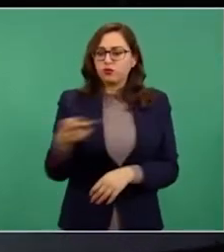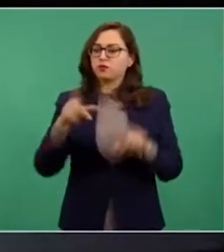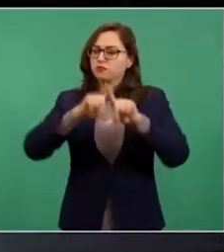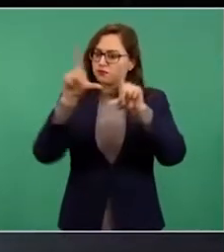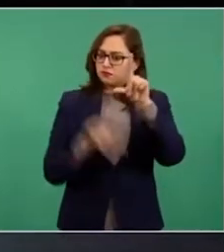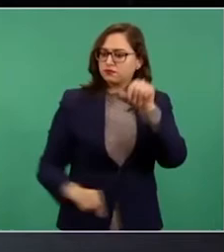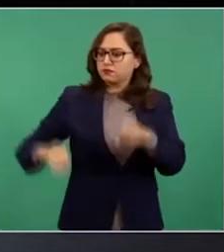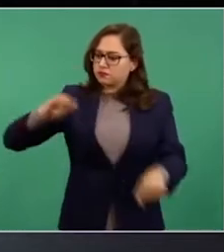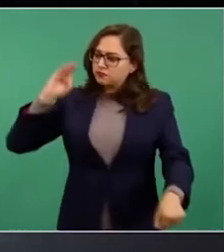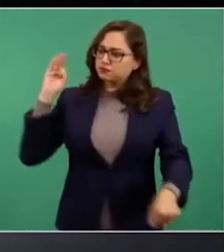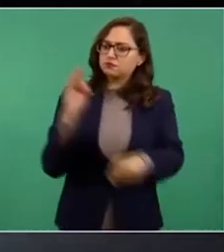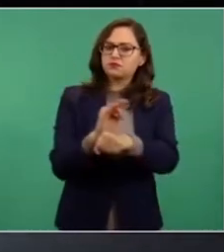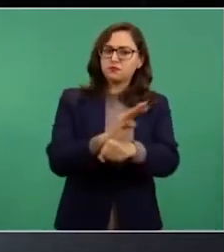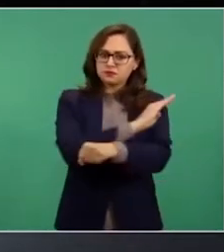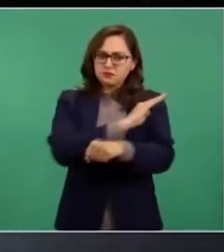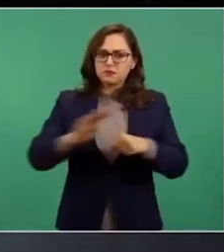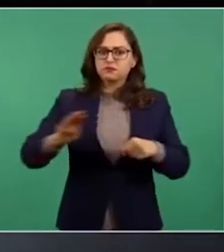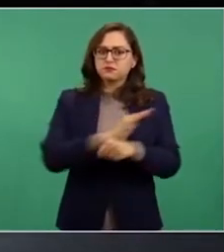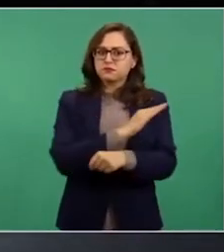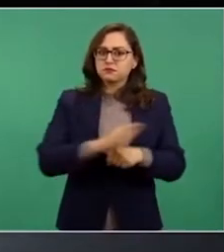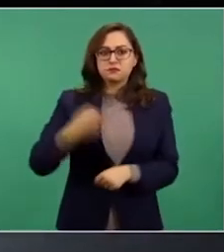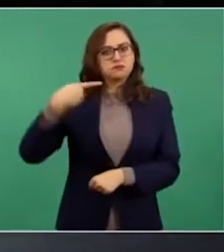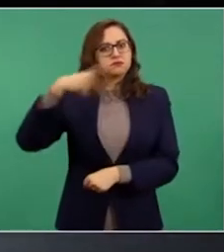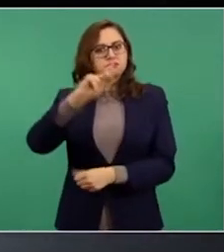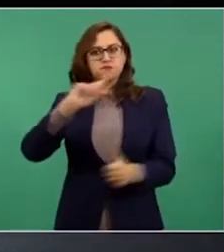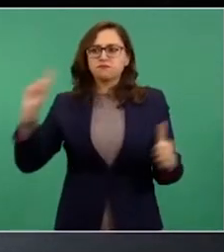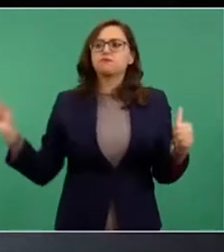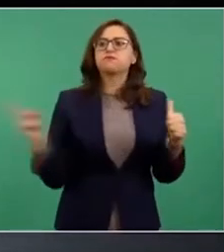todos, primero los pobres.